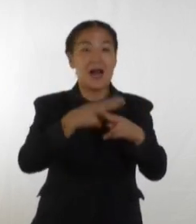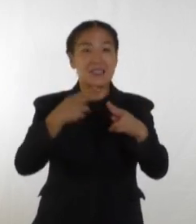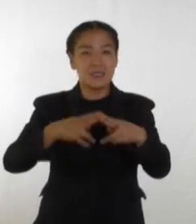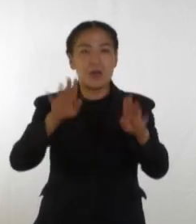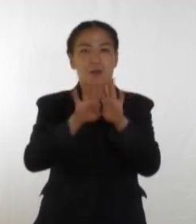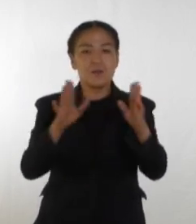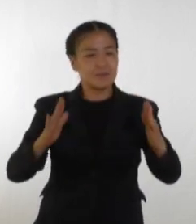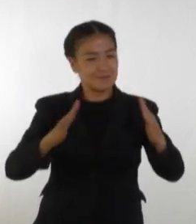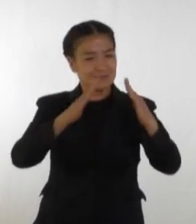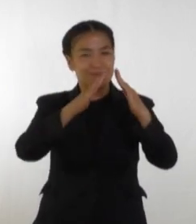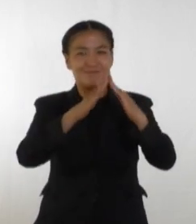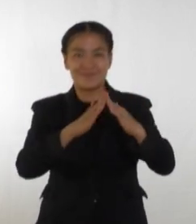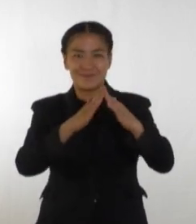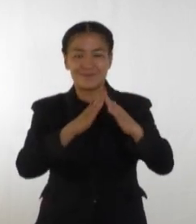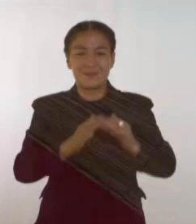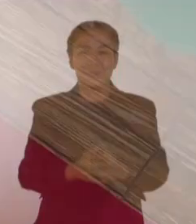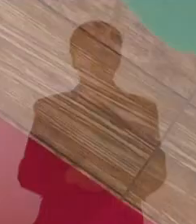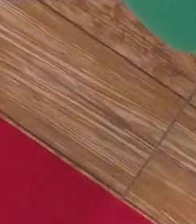que toque el otro lado.